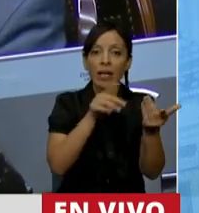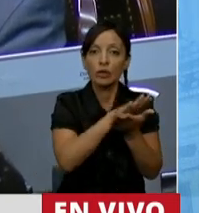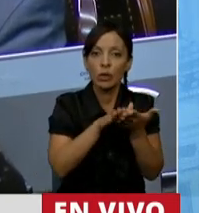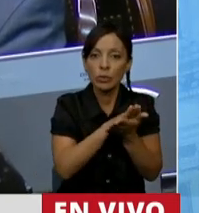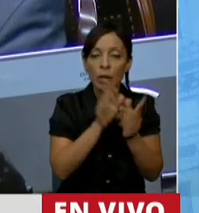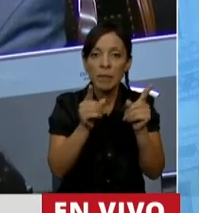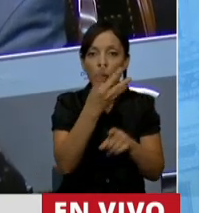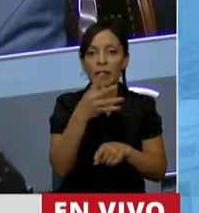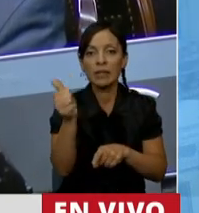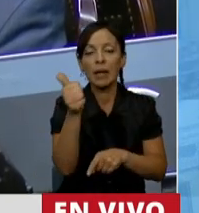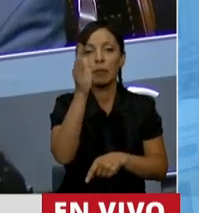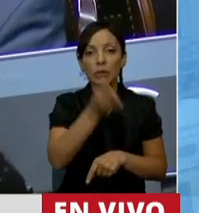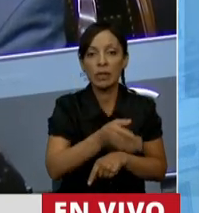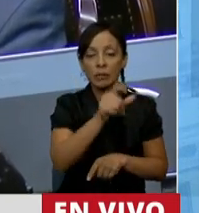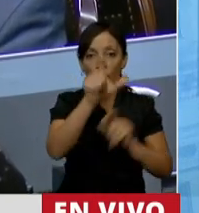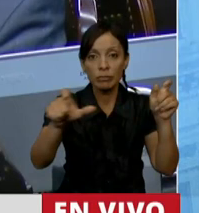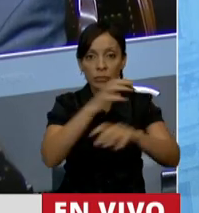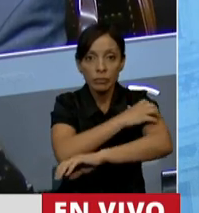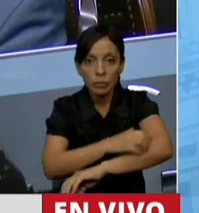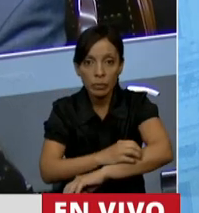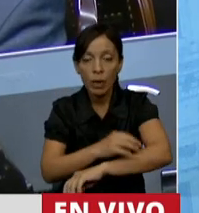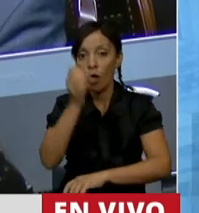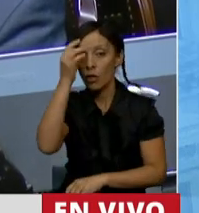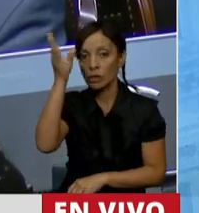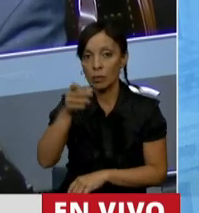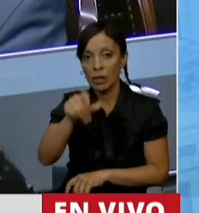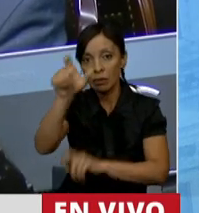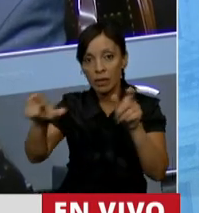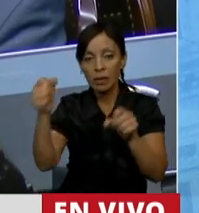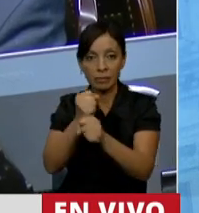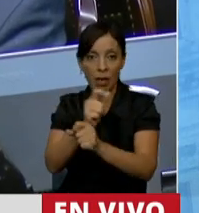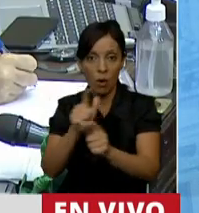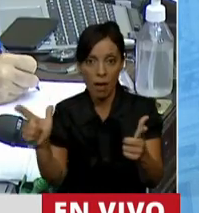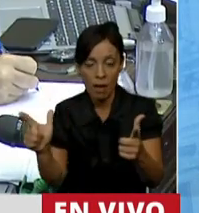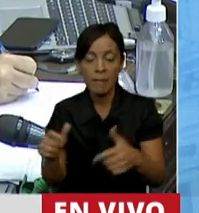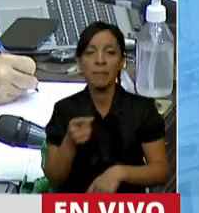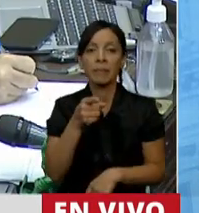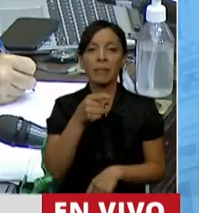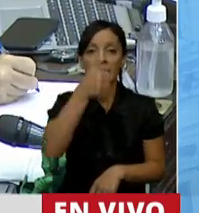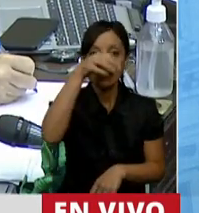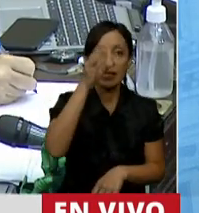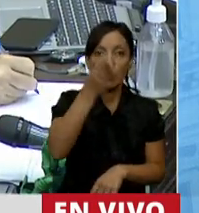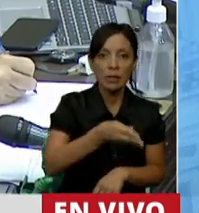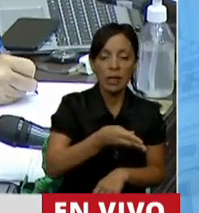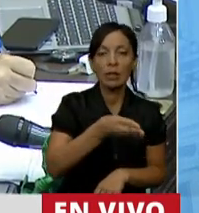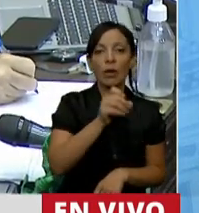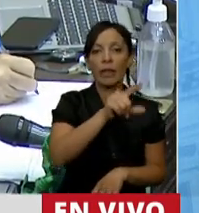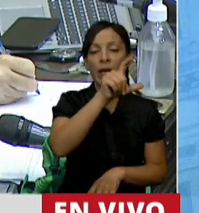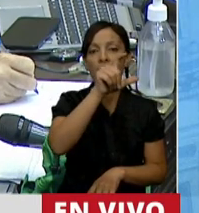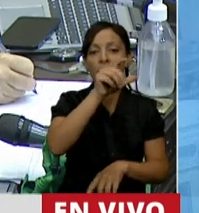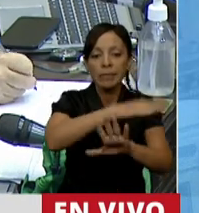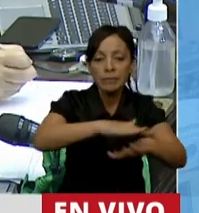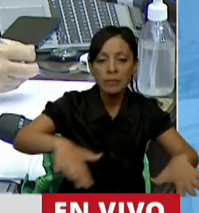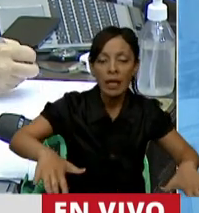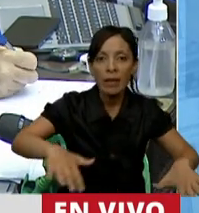ese 46% de pobreza, a ese 12% de desempleo que tenemos, a ese 60% de la